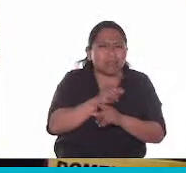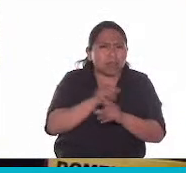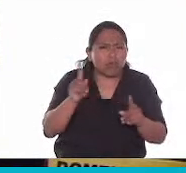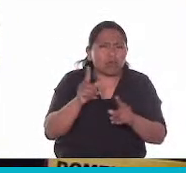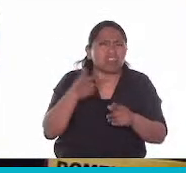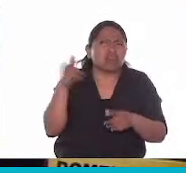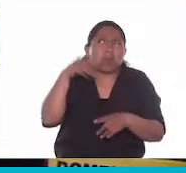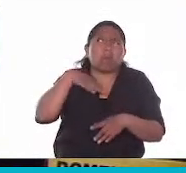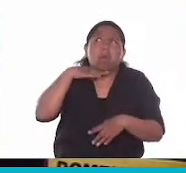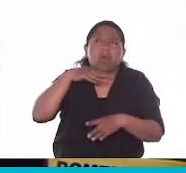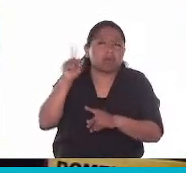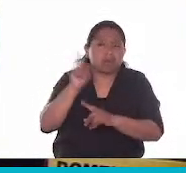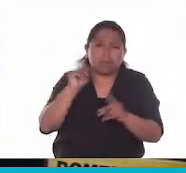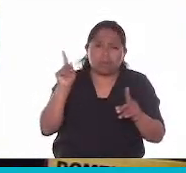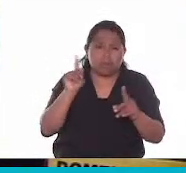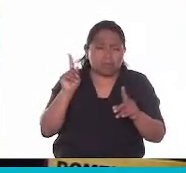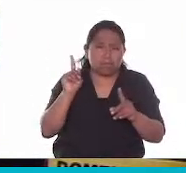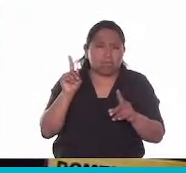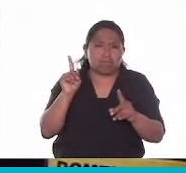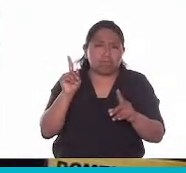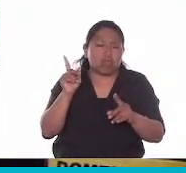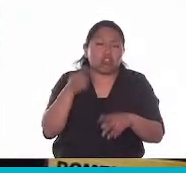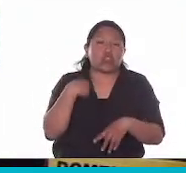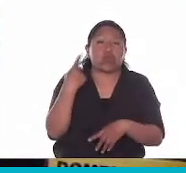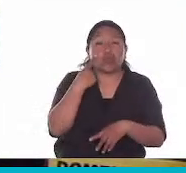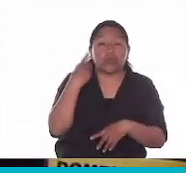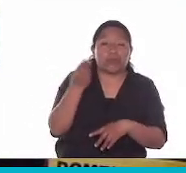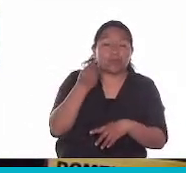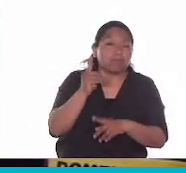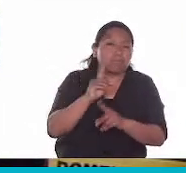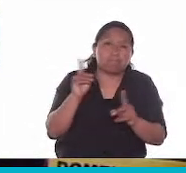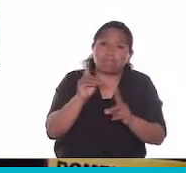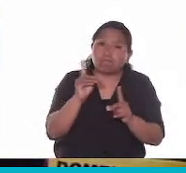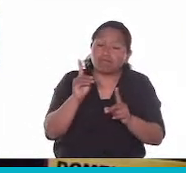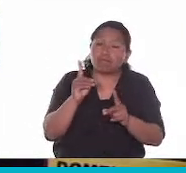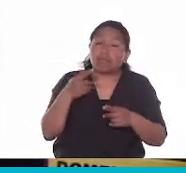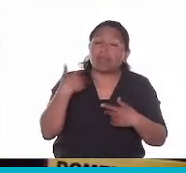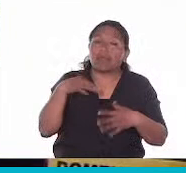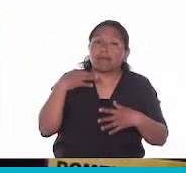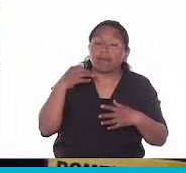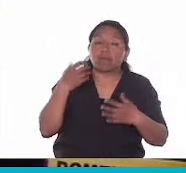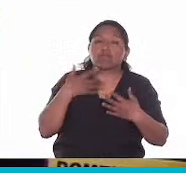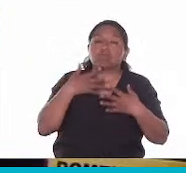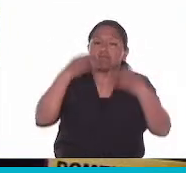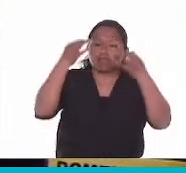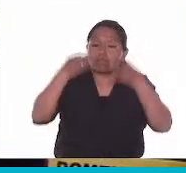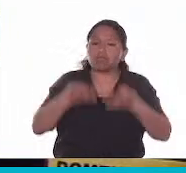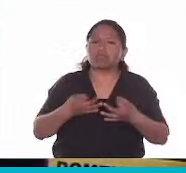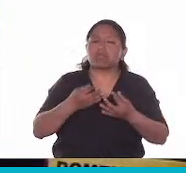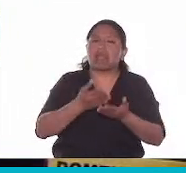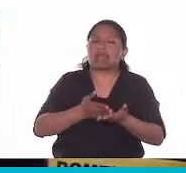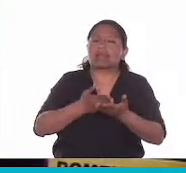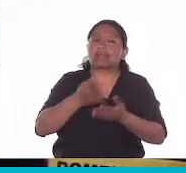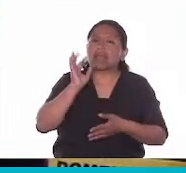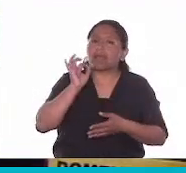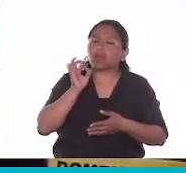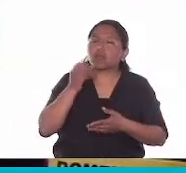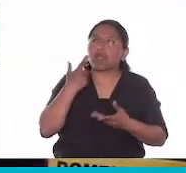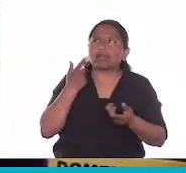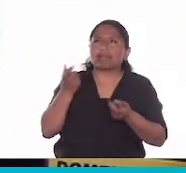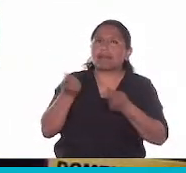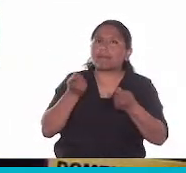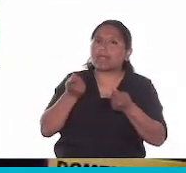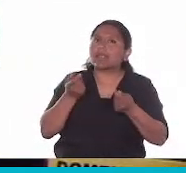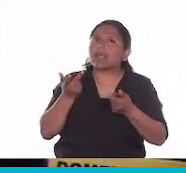son tontos ellos eh No nos creamos vivos nosotros tenemos que tener la templanza y la sabiduría es saber manejar